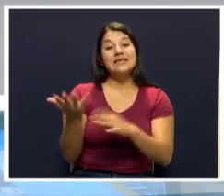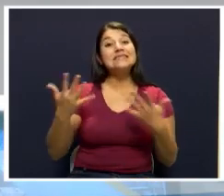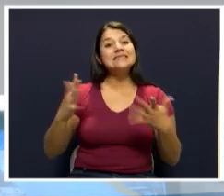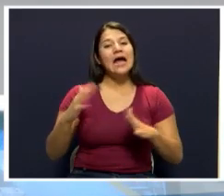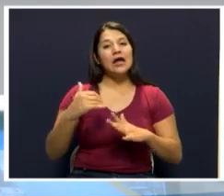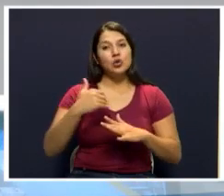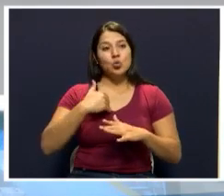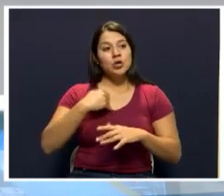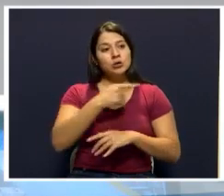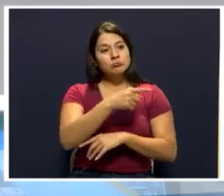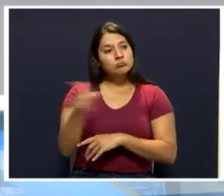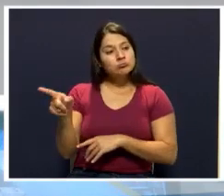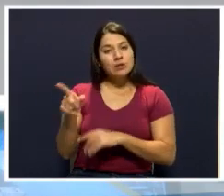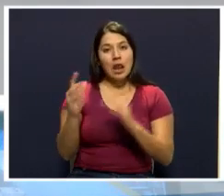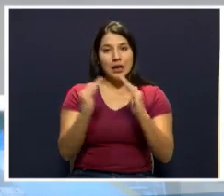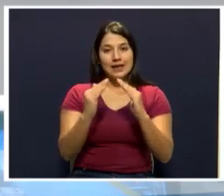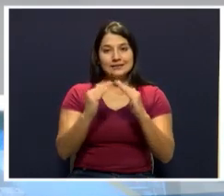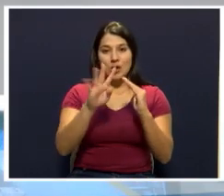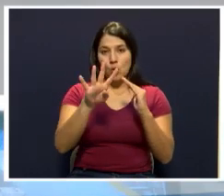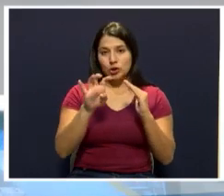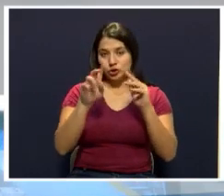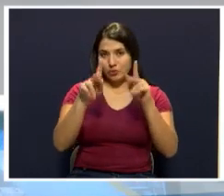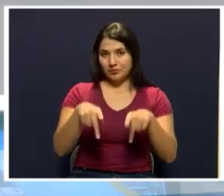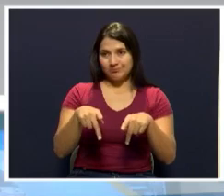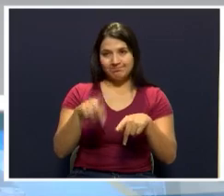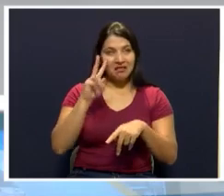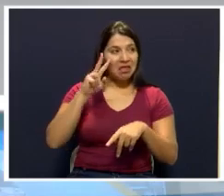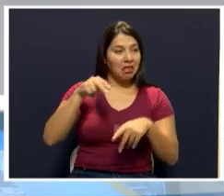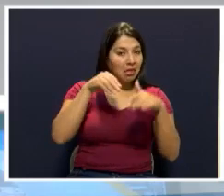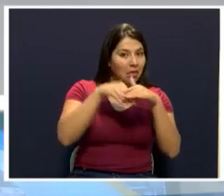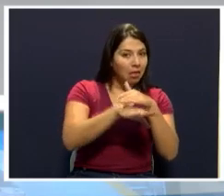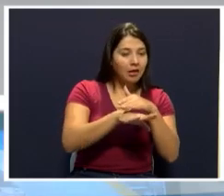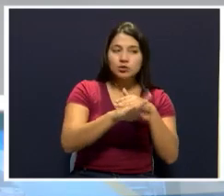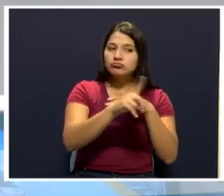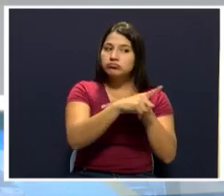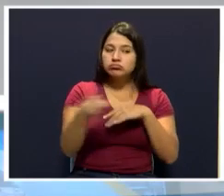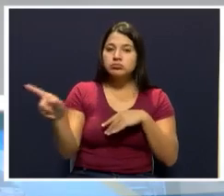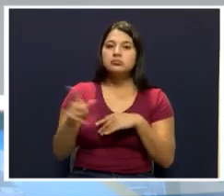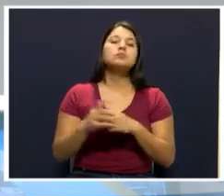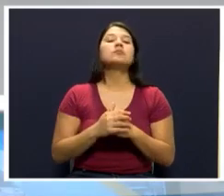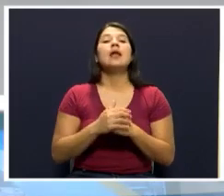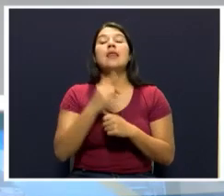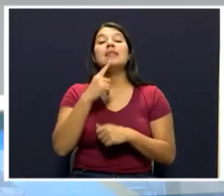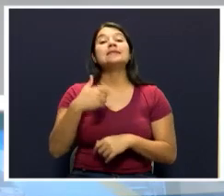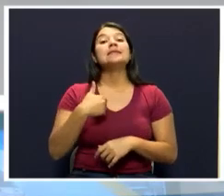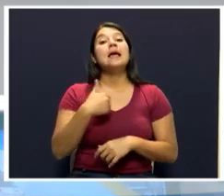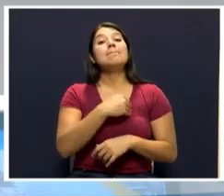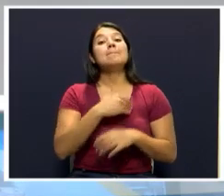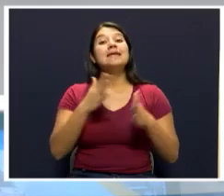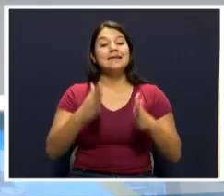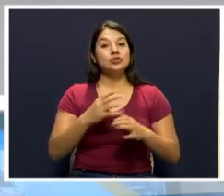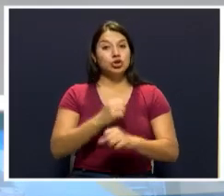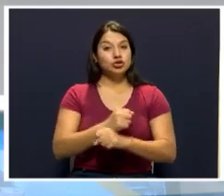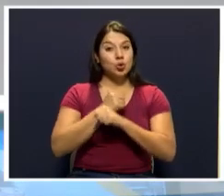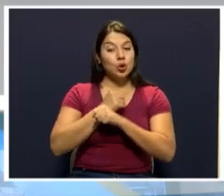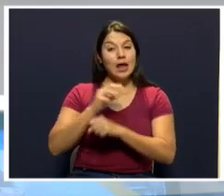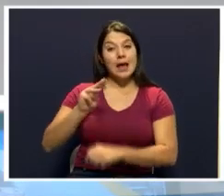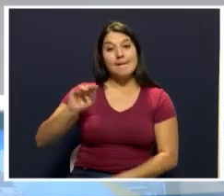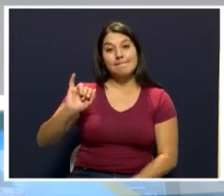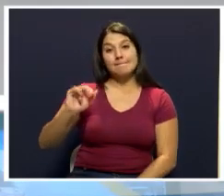a 400 personas. Según el ministro de Seguridad, Michael Soto, los oficiales de tránsito ya